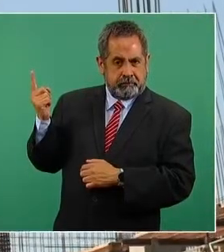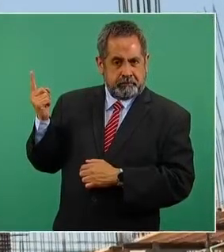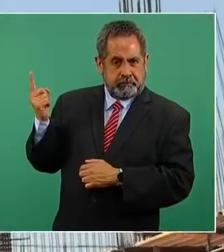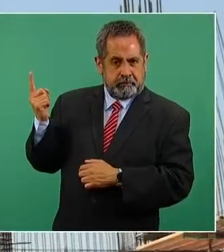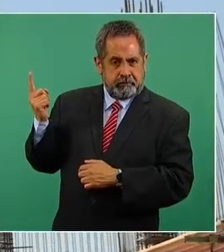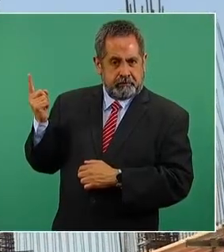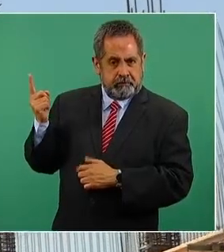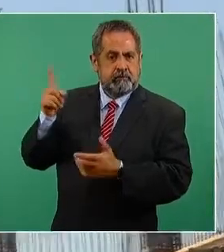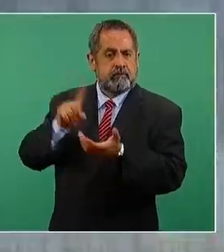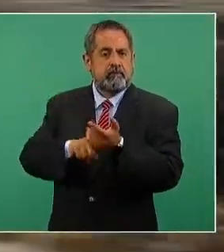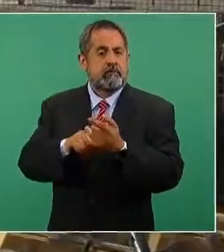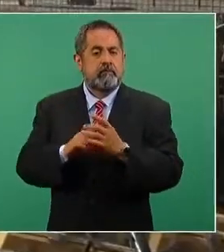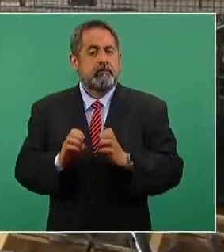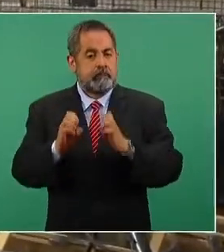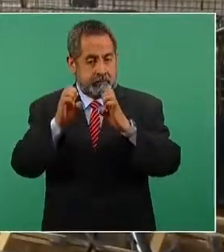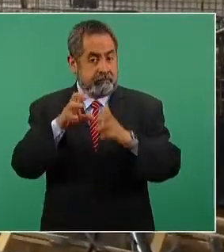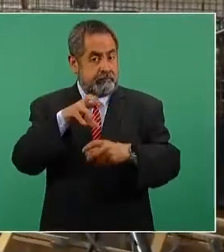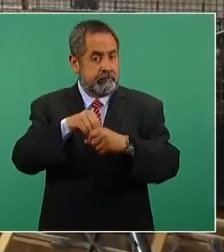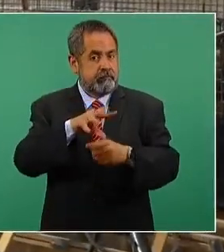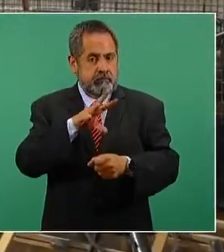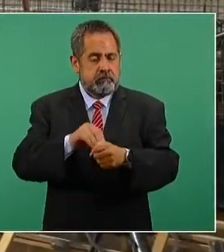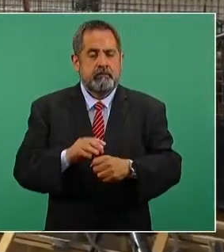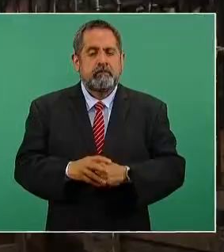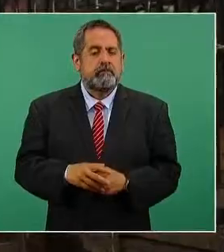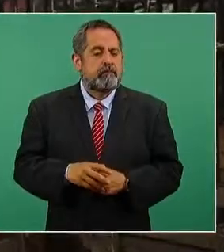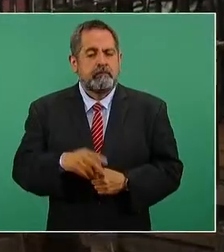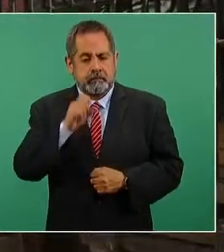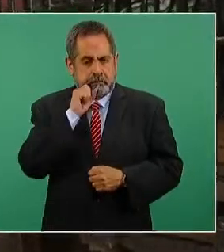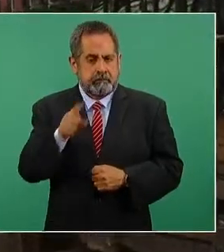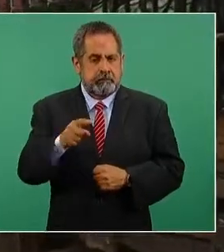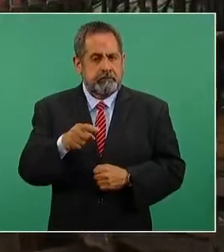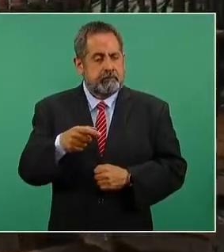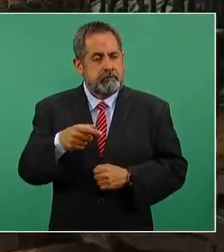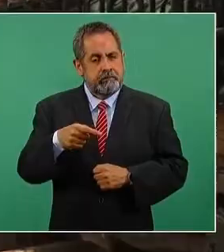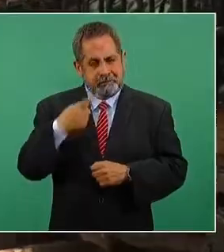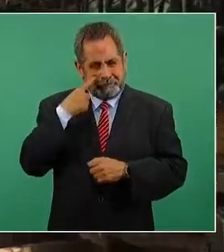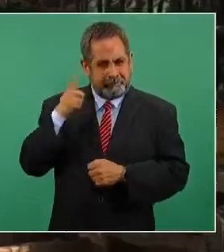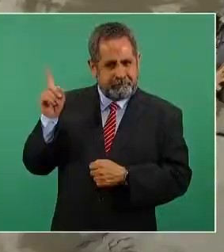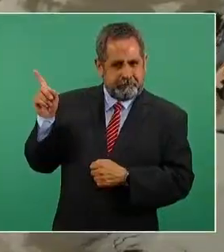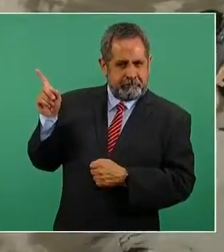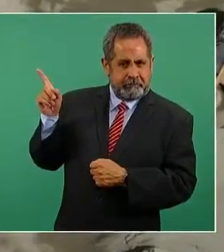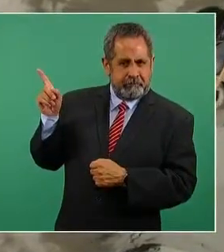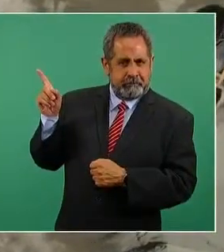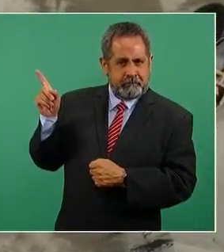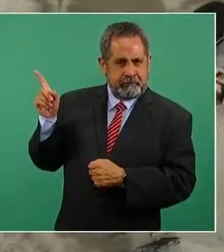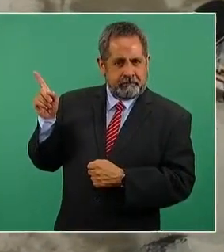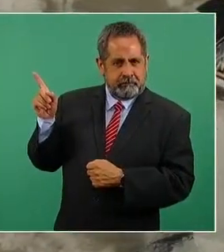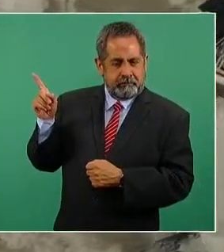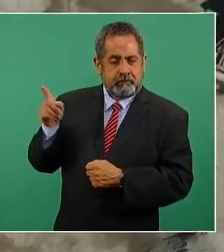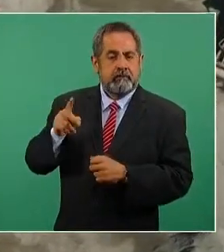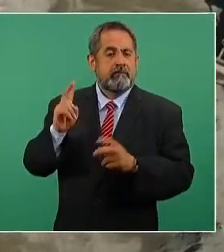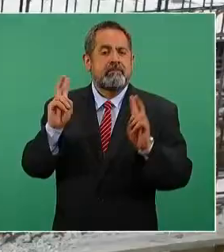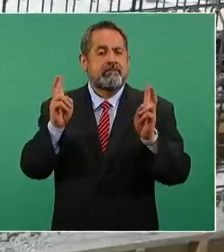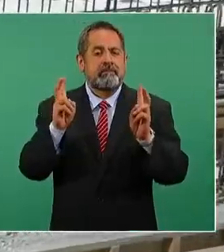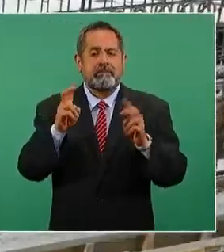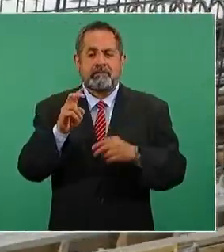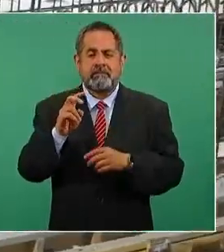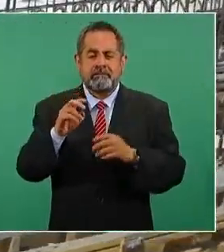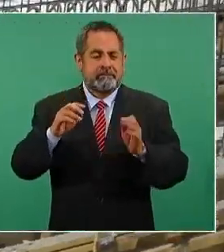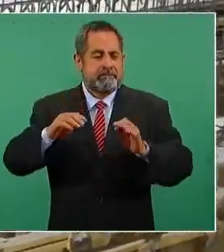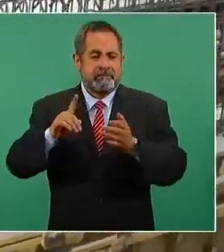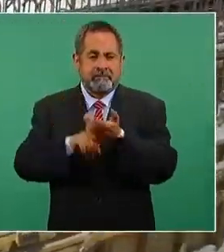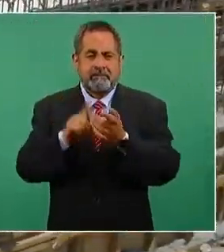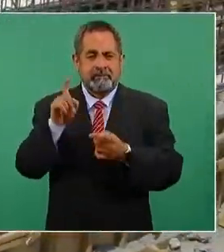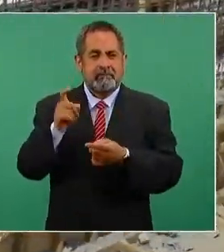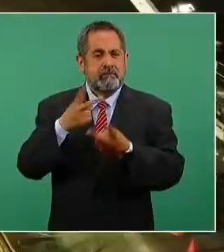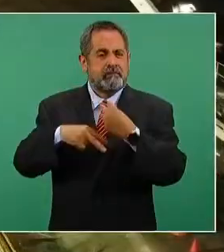que conforman el edificio. En integración, se lleva a cabo el colado para la losa de cimentación de la torre de enfriamiento CT-203 con